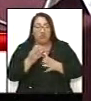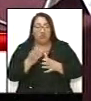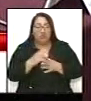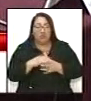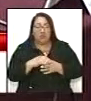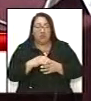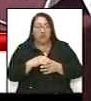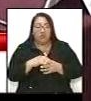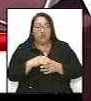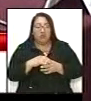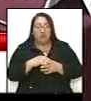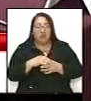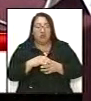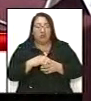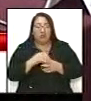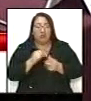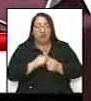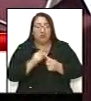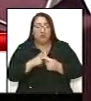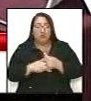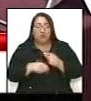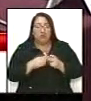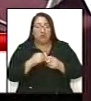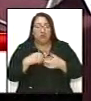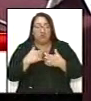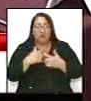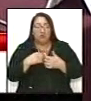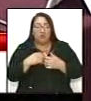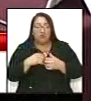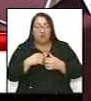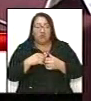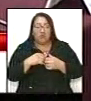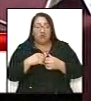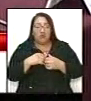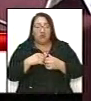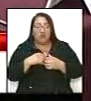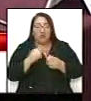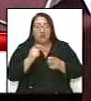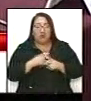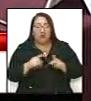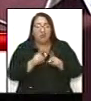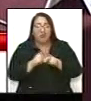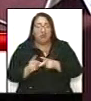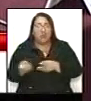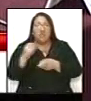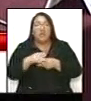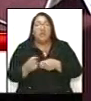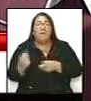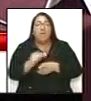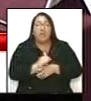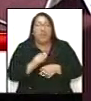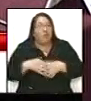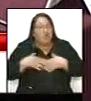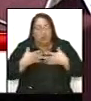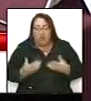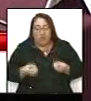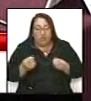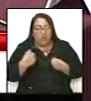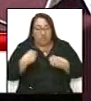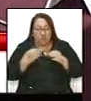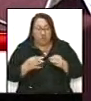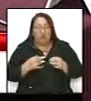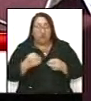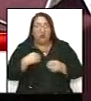ya ahora hacerlo a 3 años sería impracticable, teóricamente sí. Pero en la práctica es imposible porque